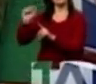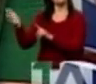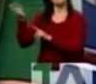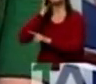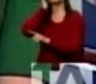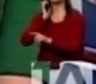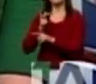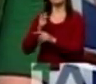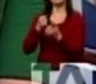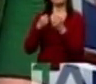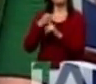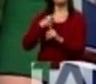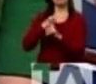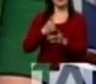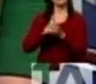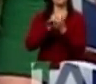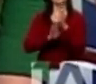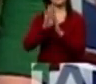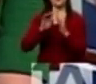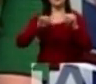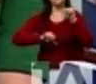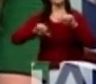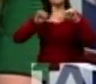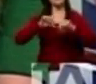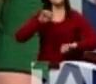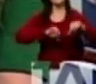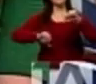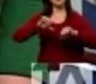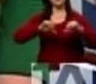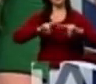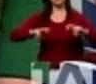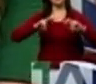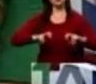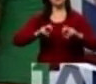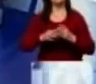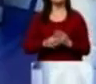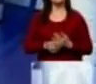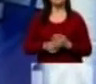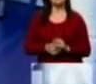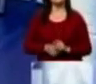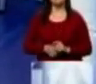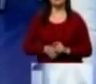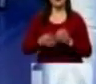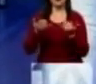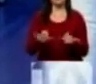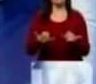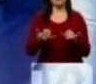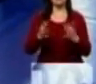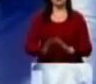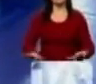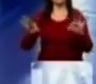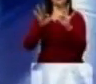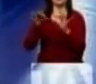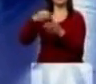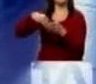mayores aportes a la investigación científica. Como tú dices, ¿no? Hay cosas en las que el dinero no es tan importante. En este caso es